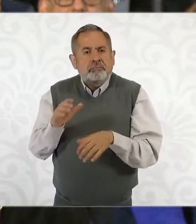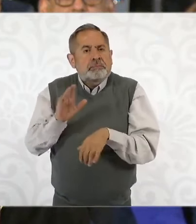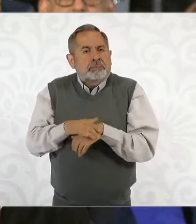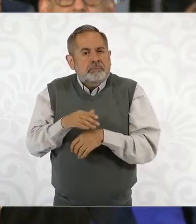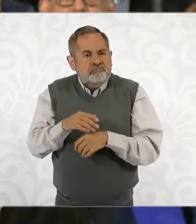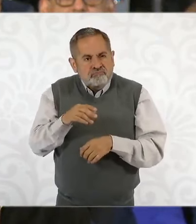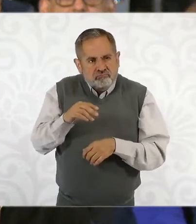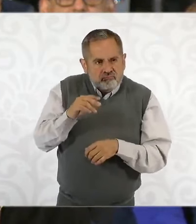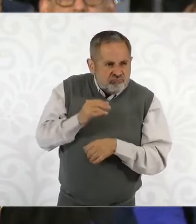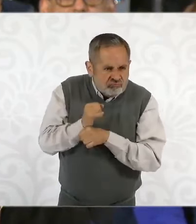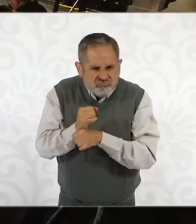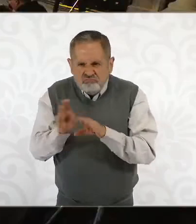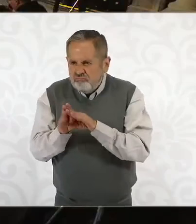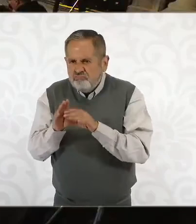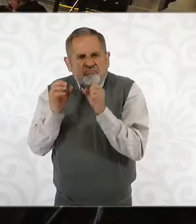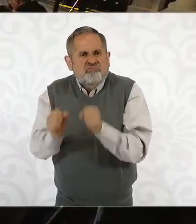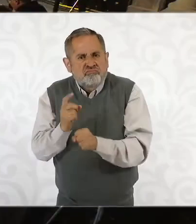y combate a los delitos patrimoniales?